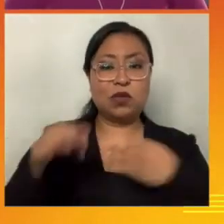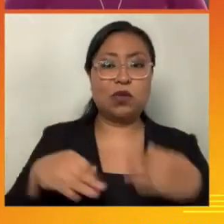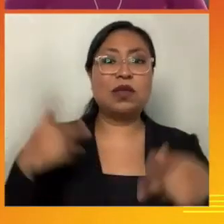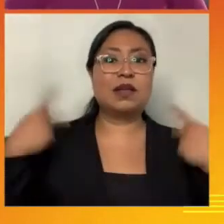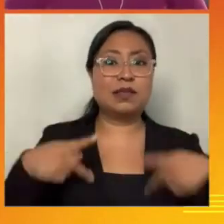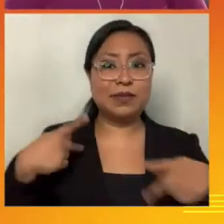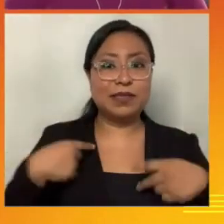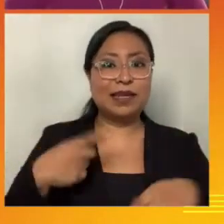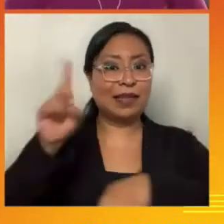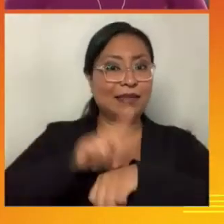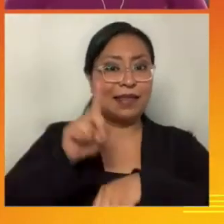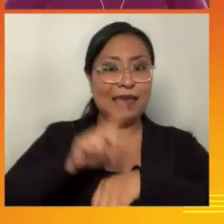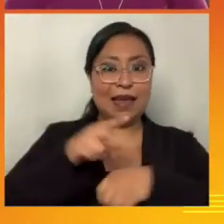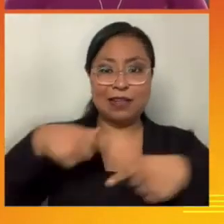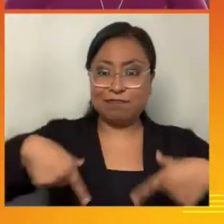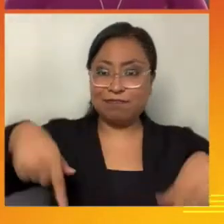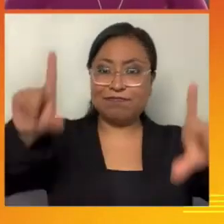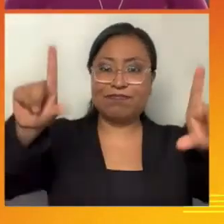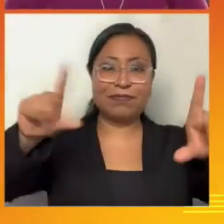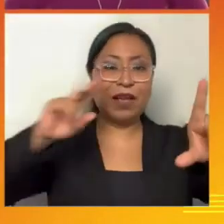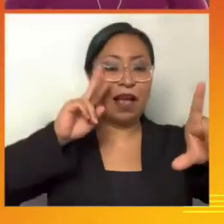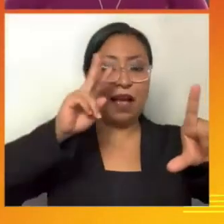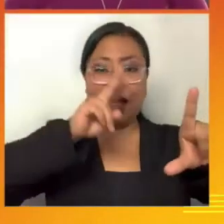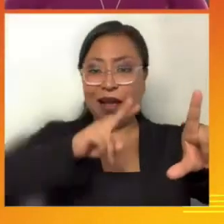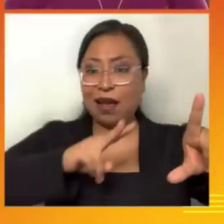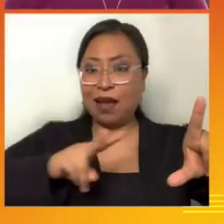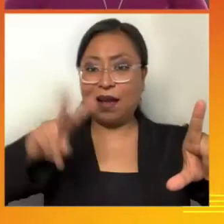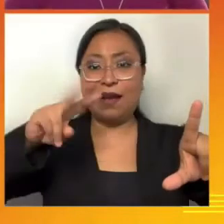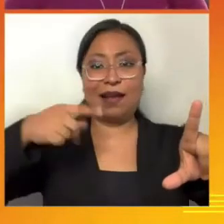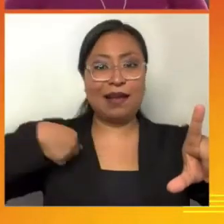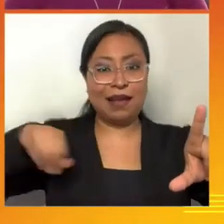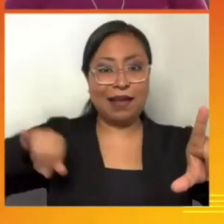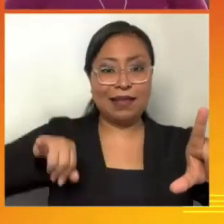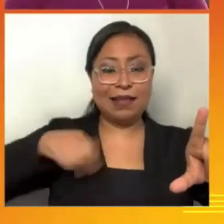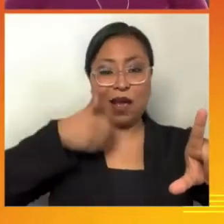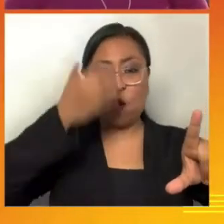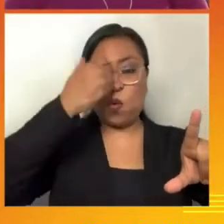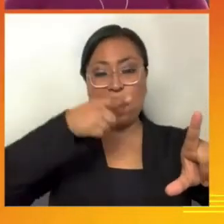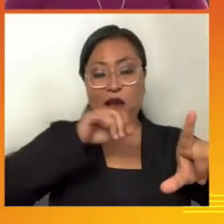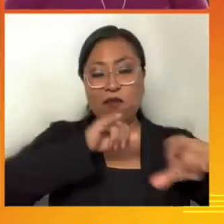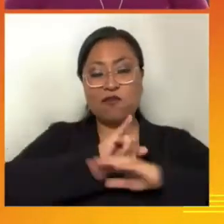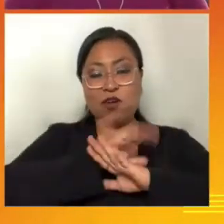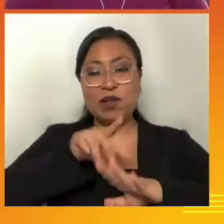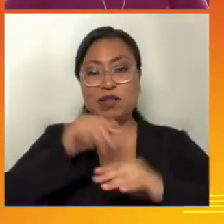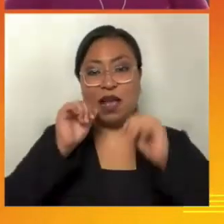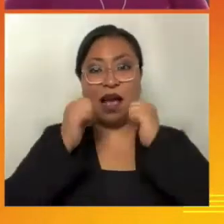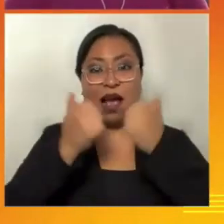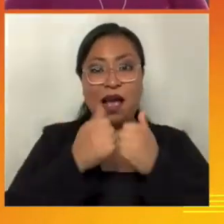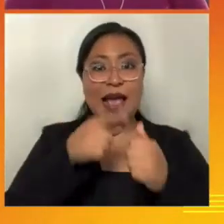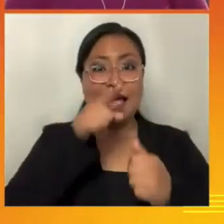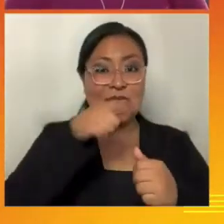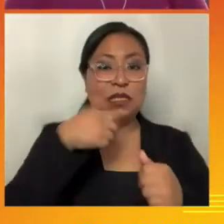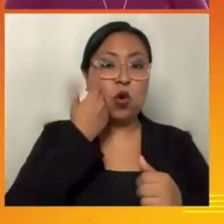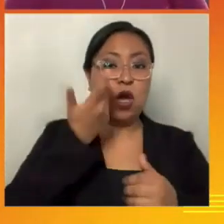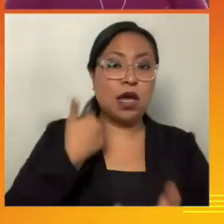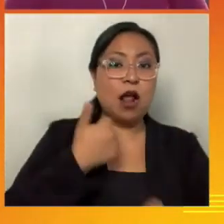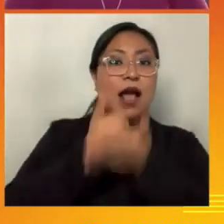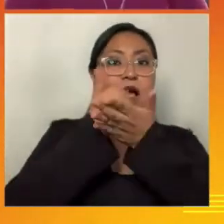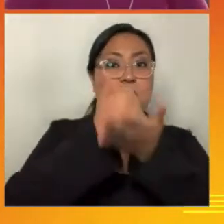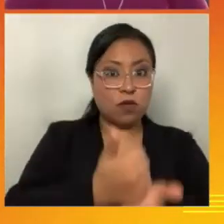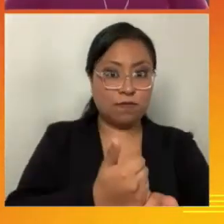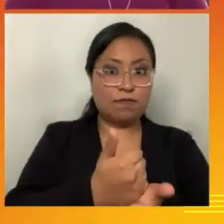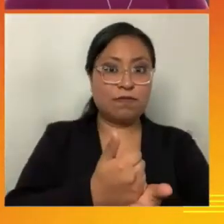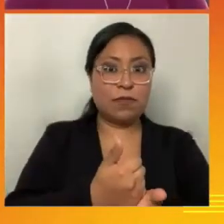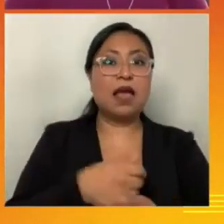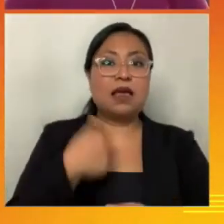día a día navegando en redes sociales y podamos conocer, ¿no?, una causa que tal vez podría interesarnos y que de